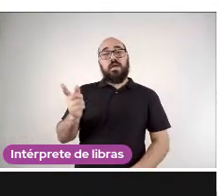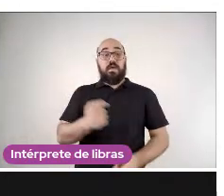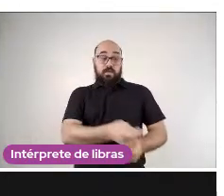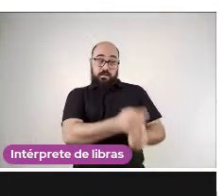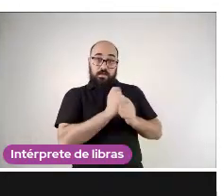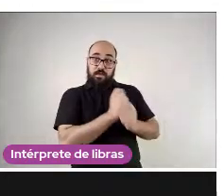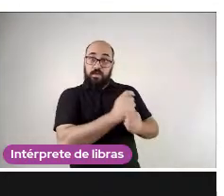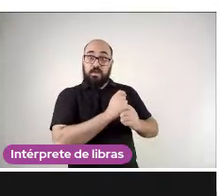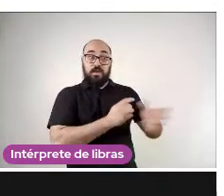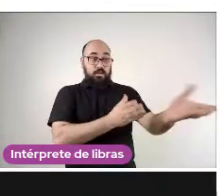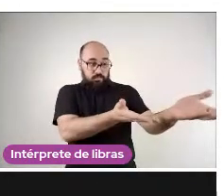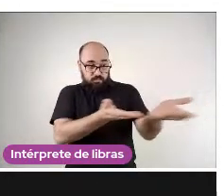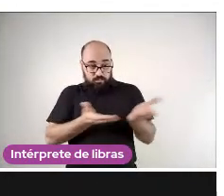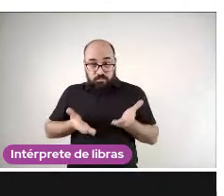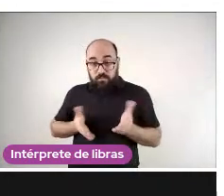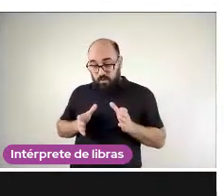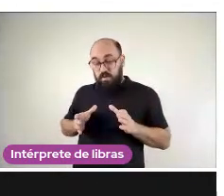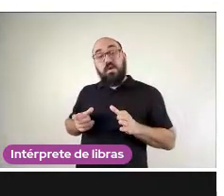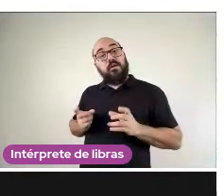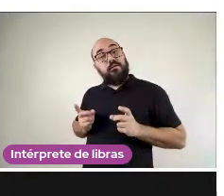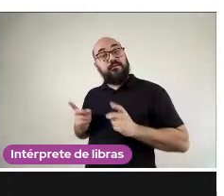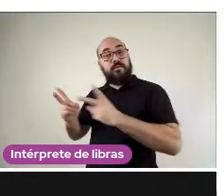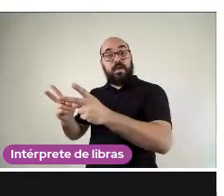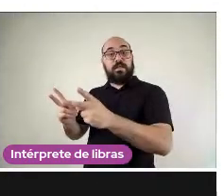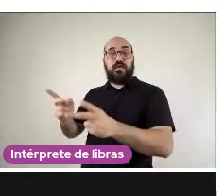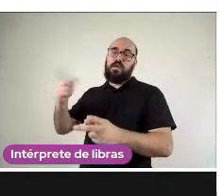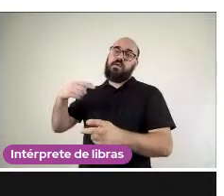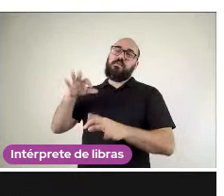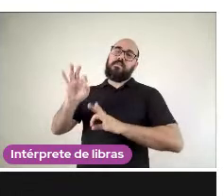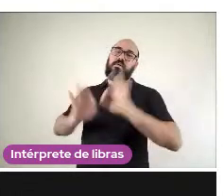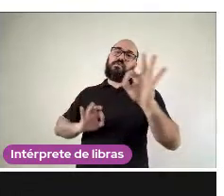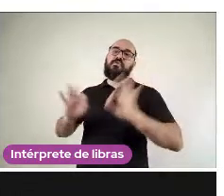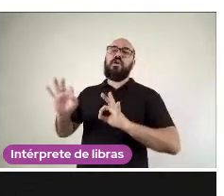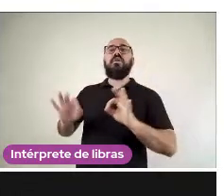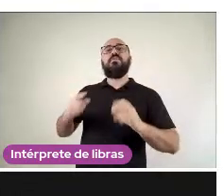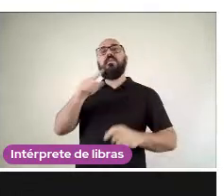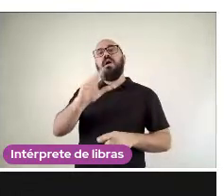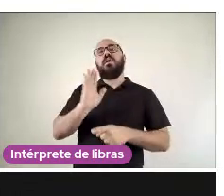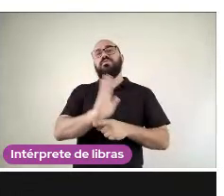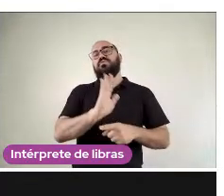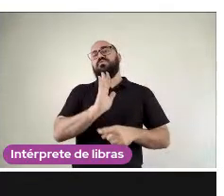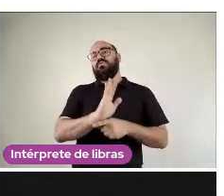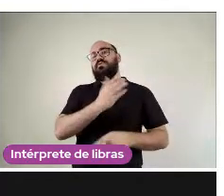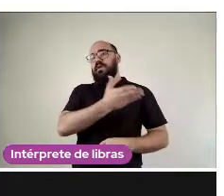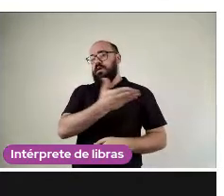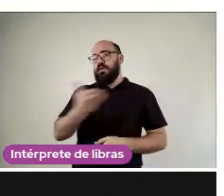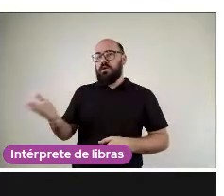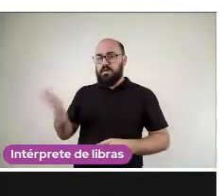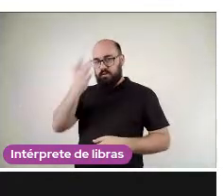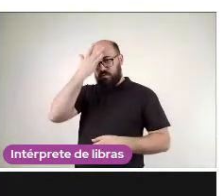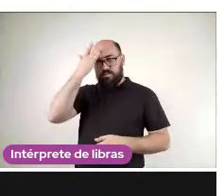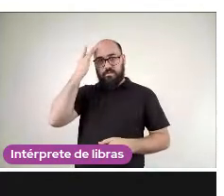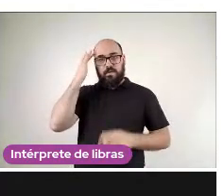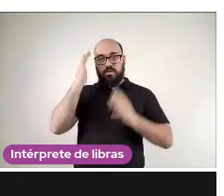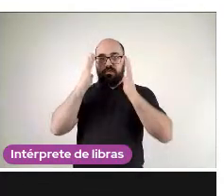realizada. Pescadores que apoyaban áreas marinas protegidas, especies en peligro, tallas